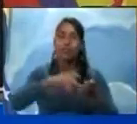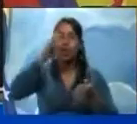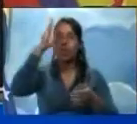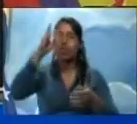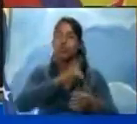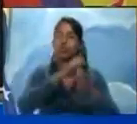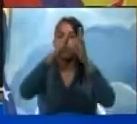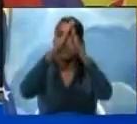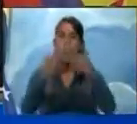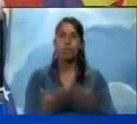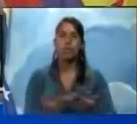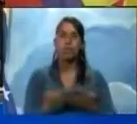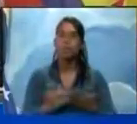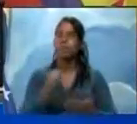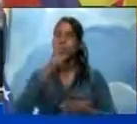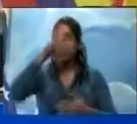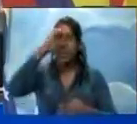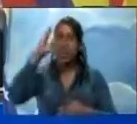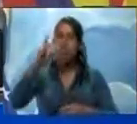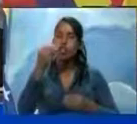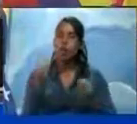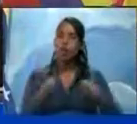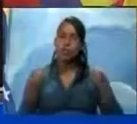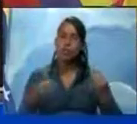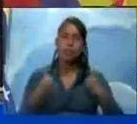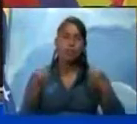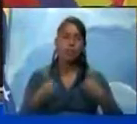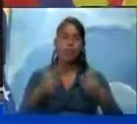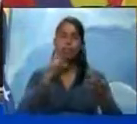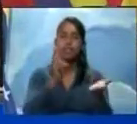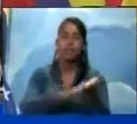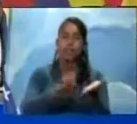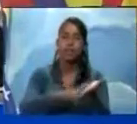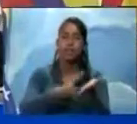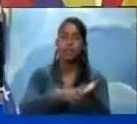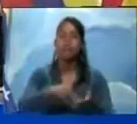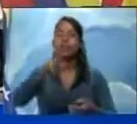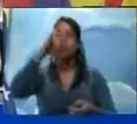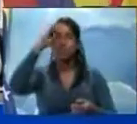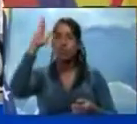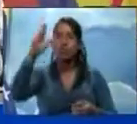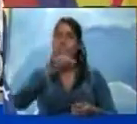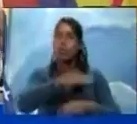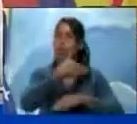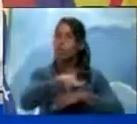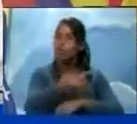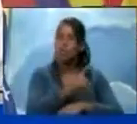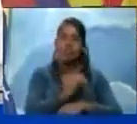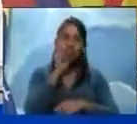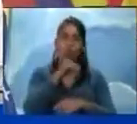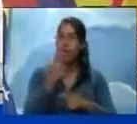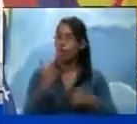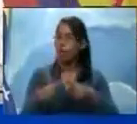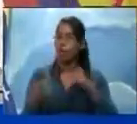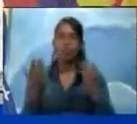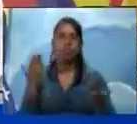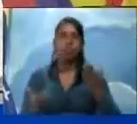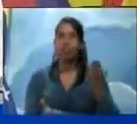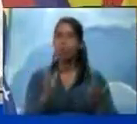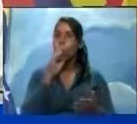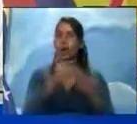la Biblia, el Dios viviente, es un Dios fuera de serie.